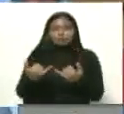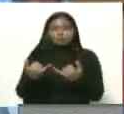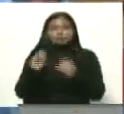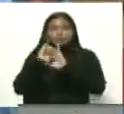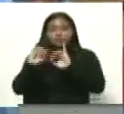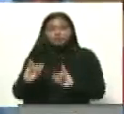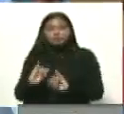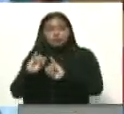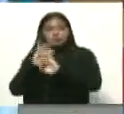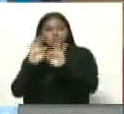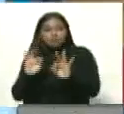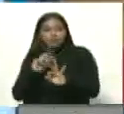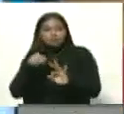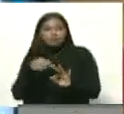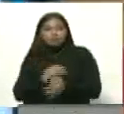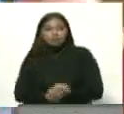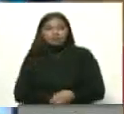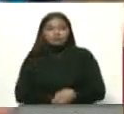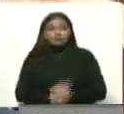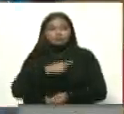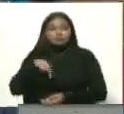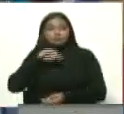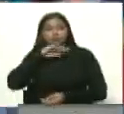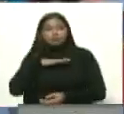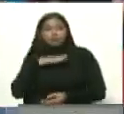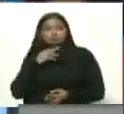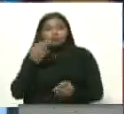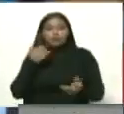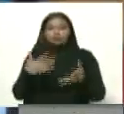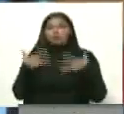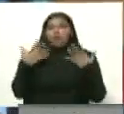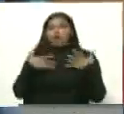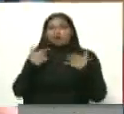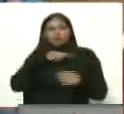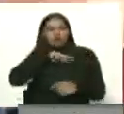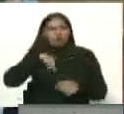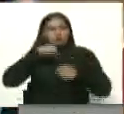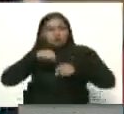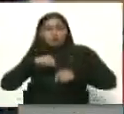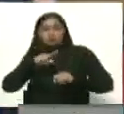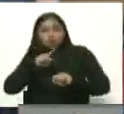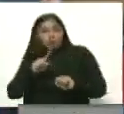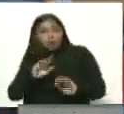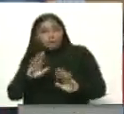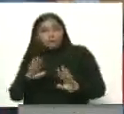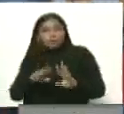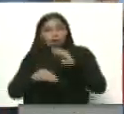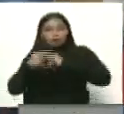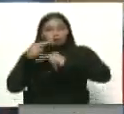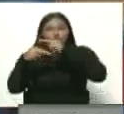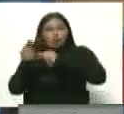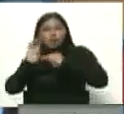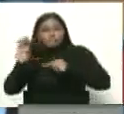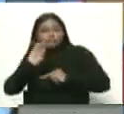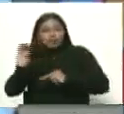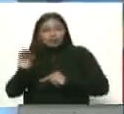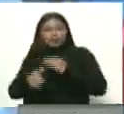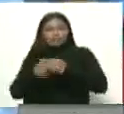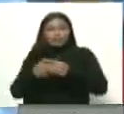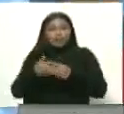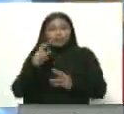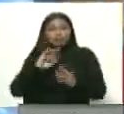historiadores y las historiadoras. No es historia para regodearnos, sino para construir patria. Esa es la